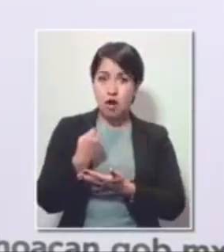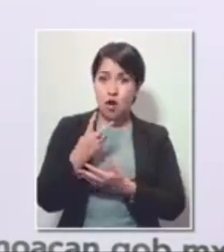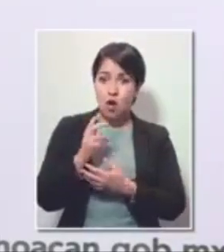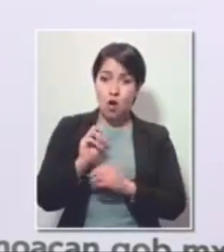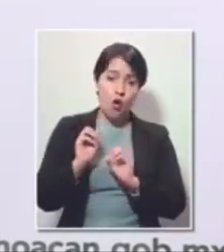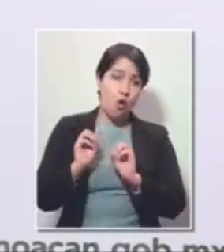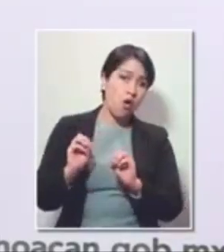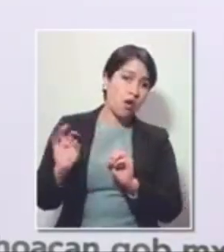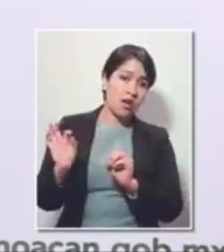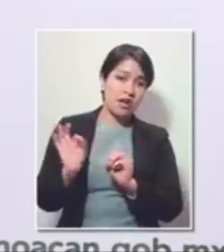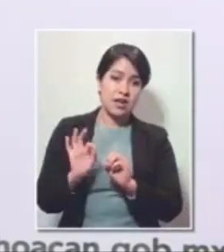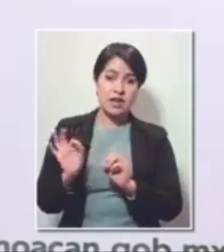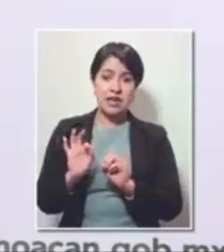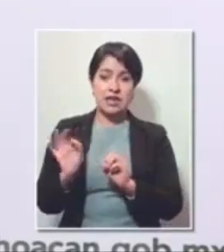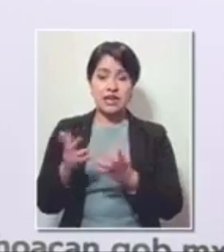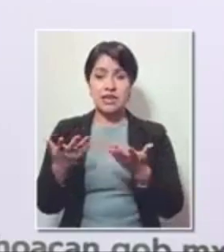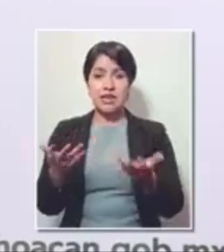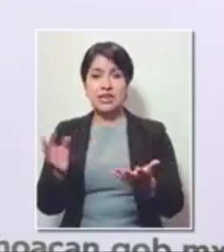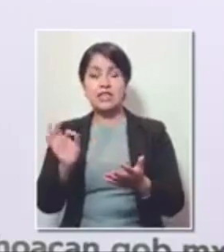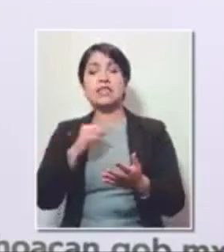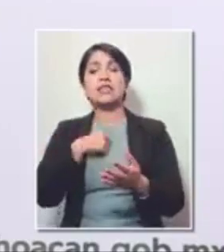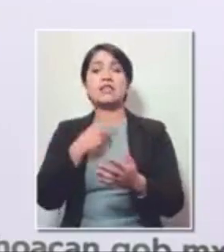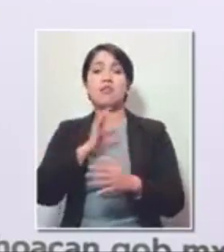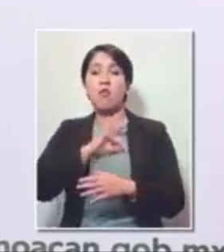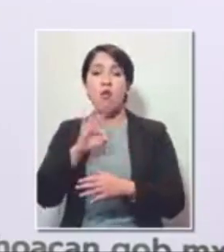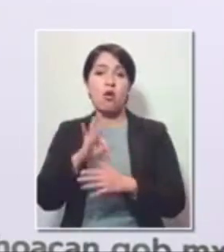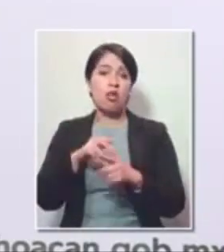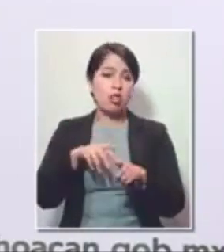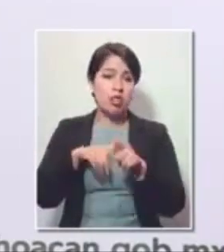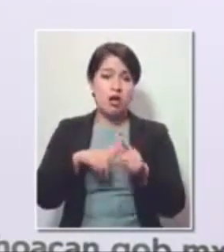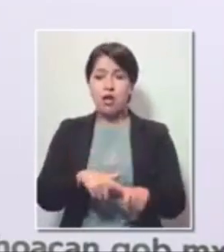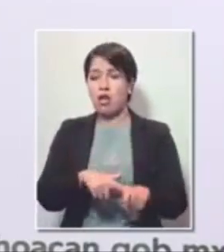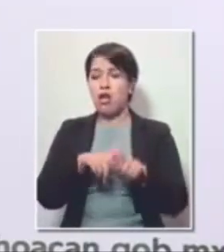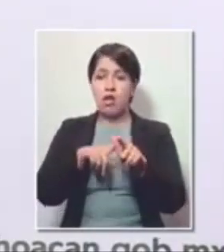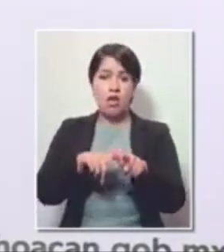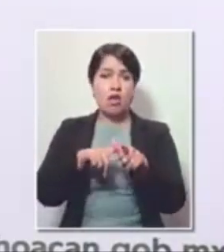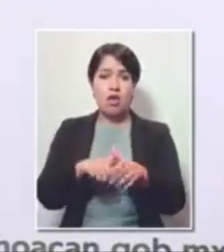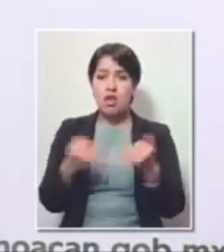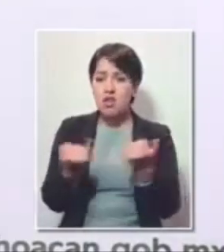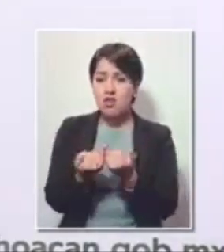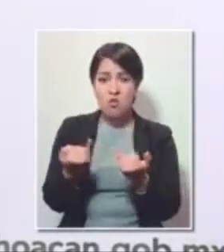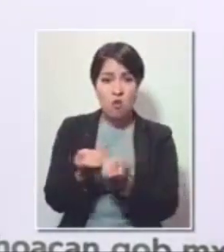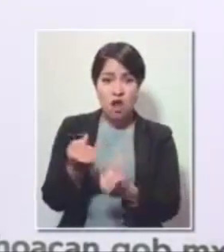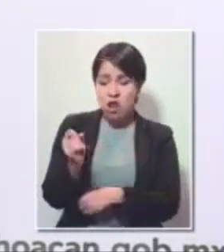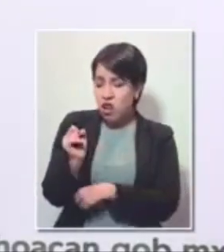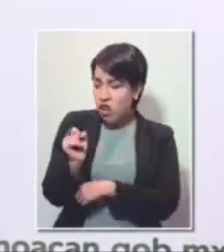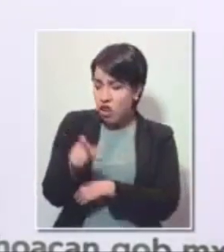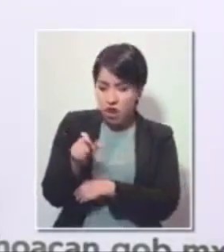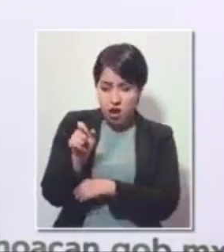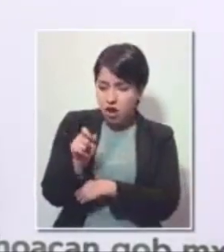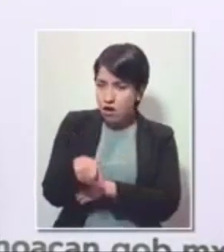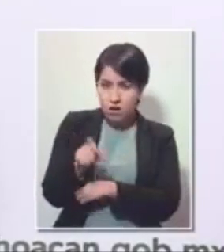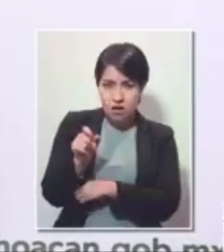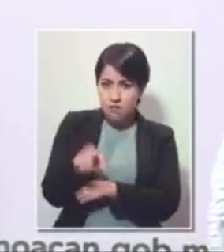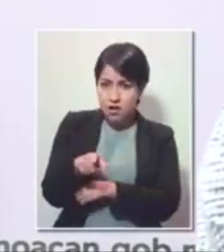se anquilose y continúe como una práctica natural